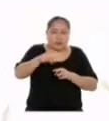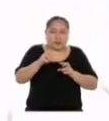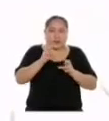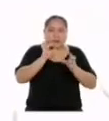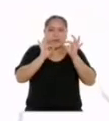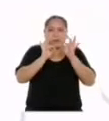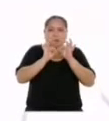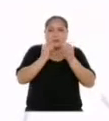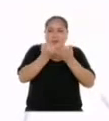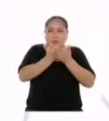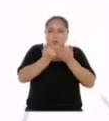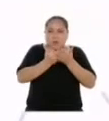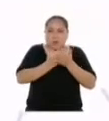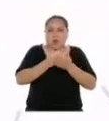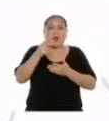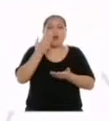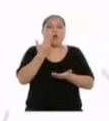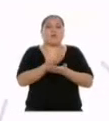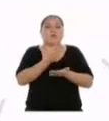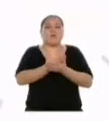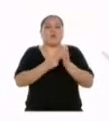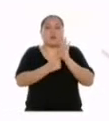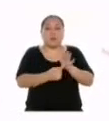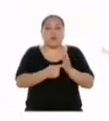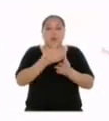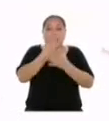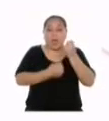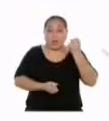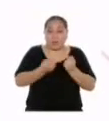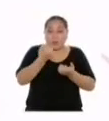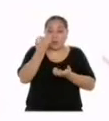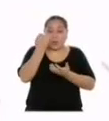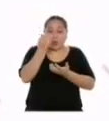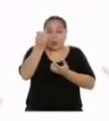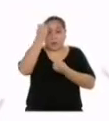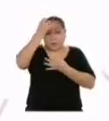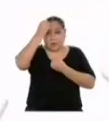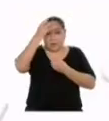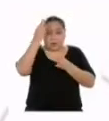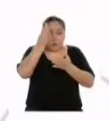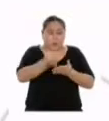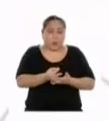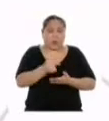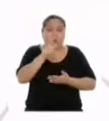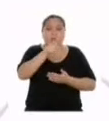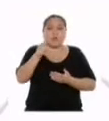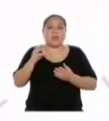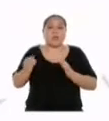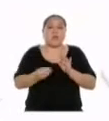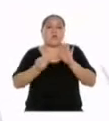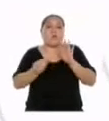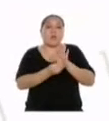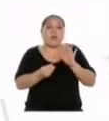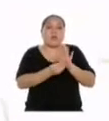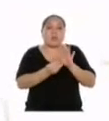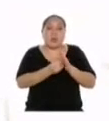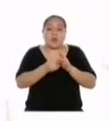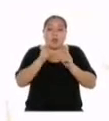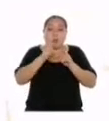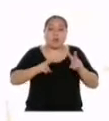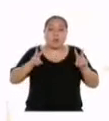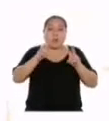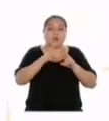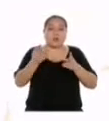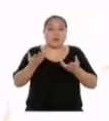ocurrido. Aunque los dos gráficos tienen información real, ustedes le han añadido los valores de la transparencia